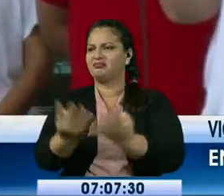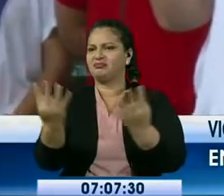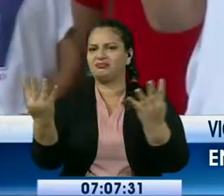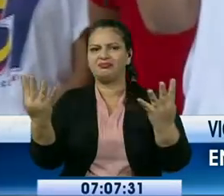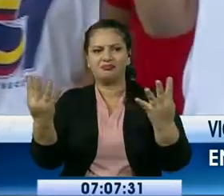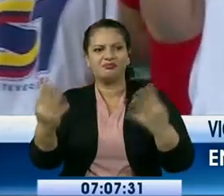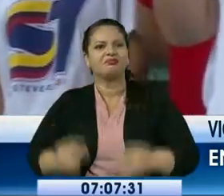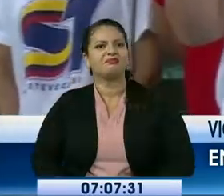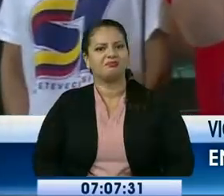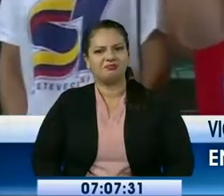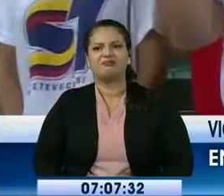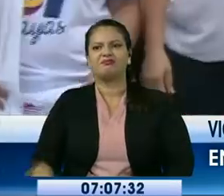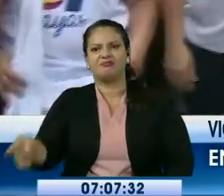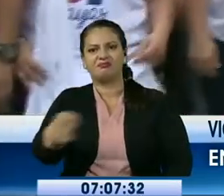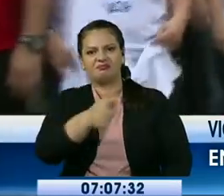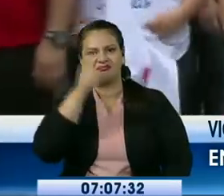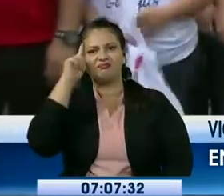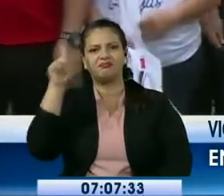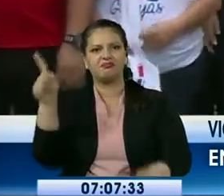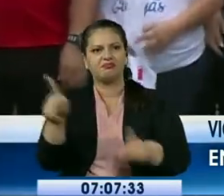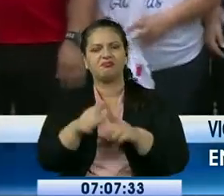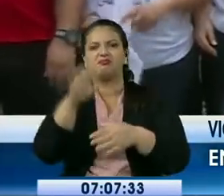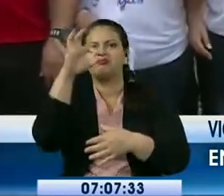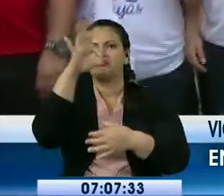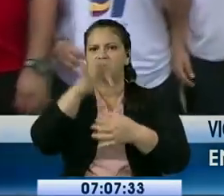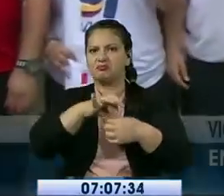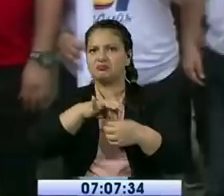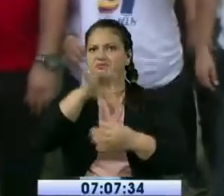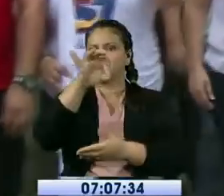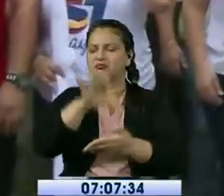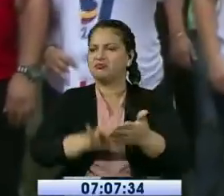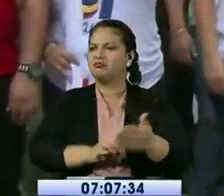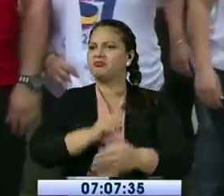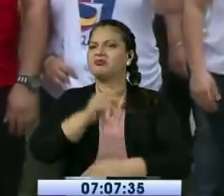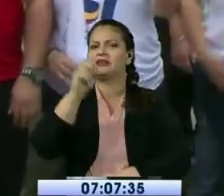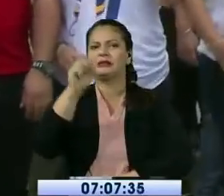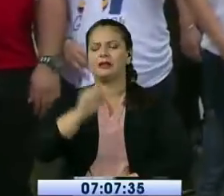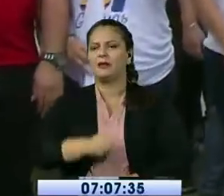proceso democrático. Informó Ítalo Ruiz.